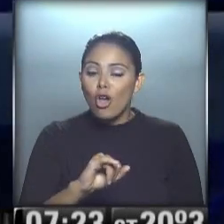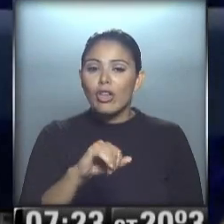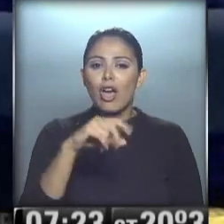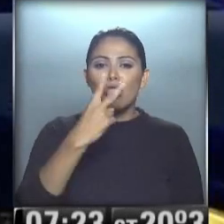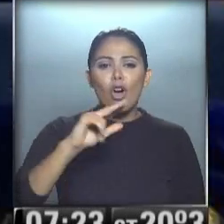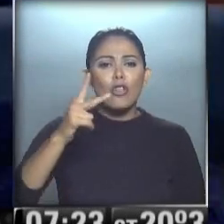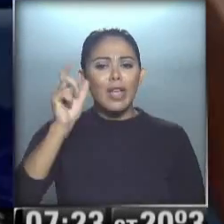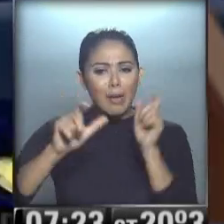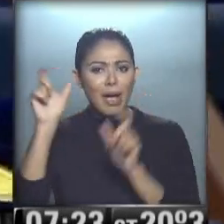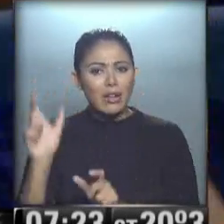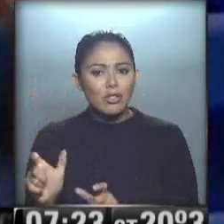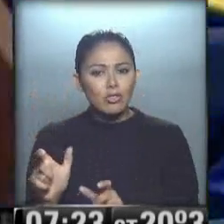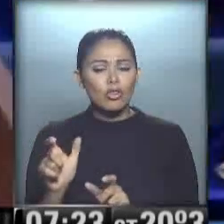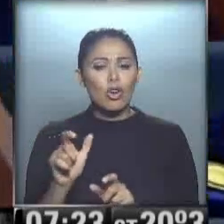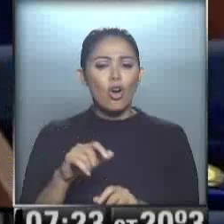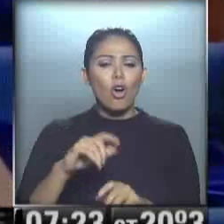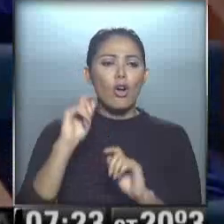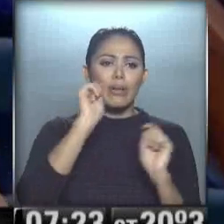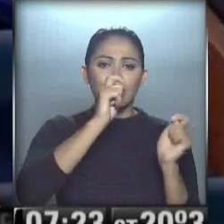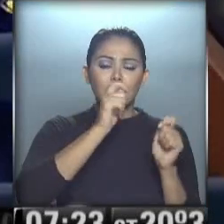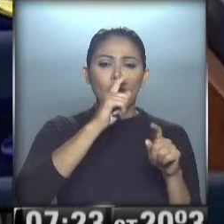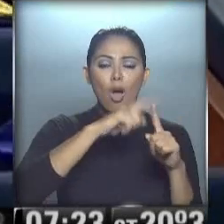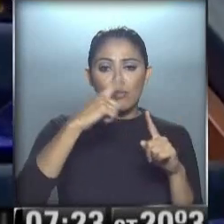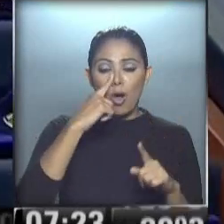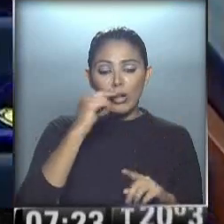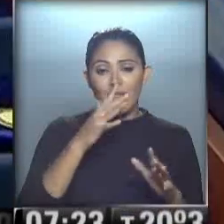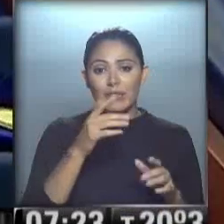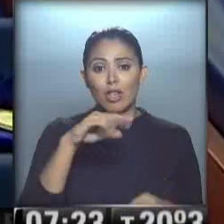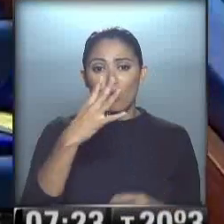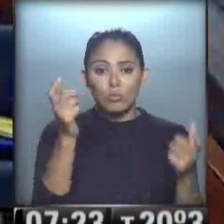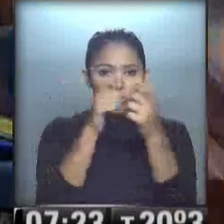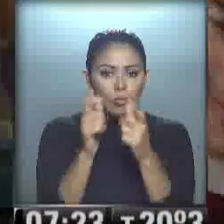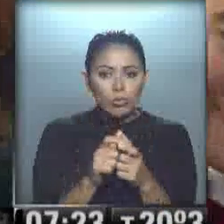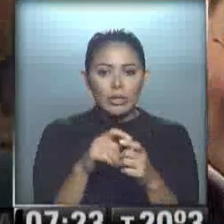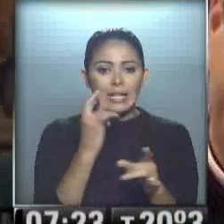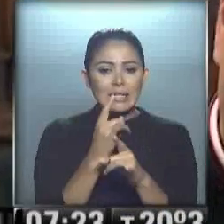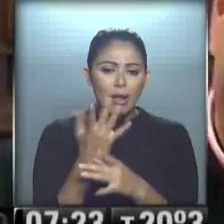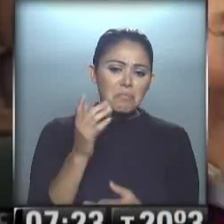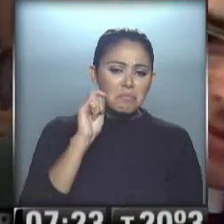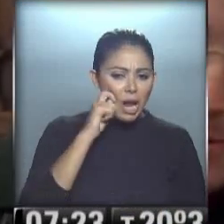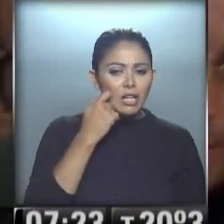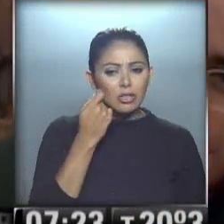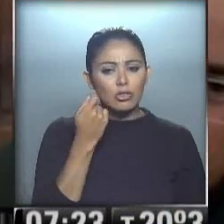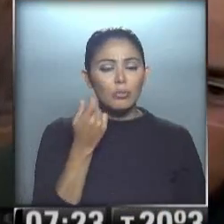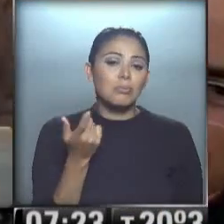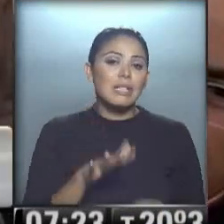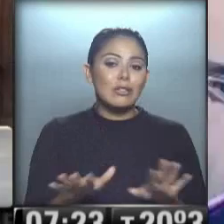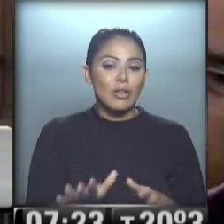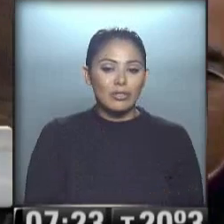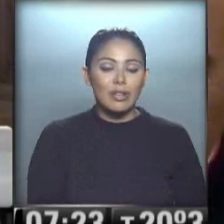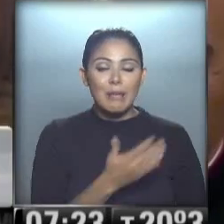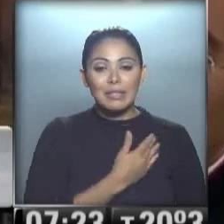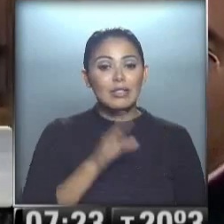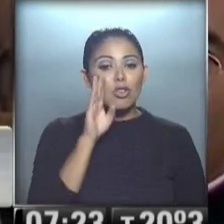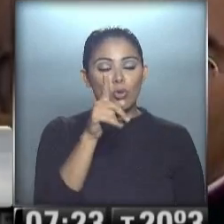o tres personas tres cuatro audiencias por día en las cuales Siempre tiene algún tipo de Mira qu lindo bueno son situaciones el presidente de Estados